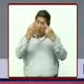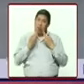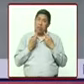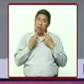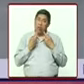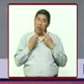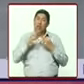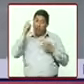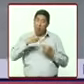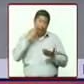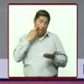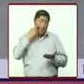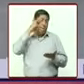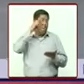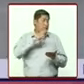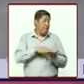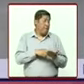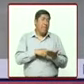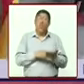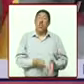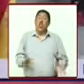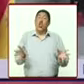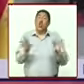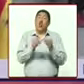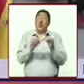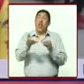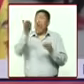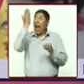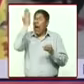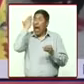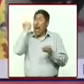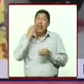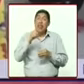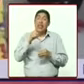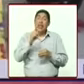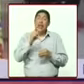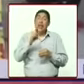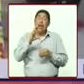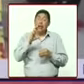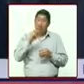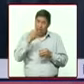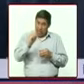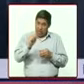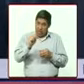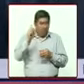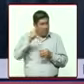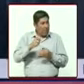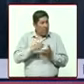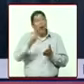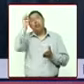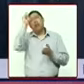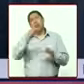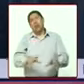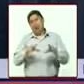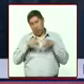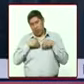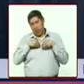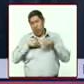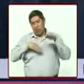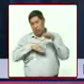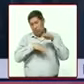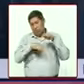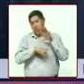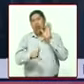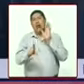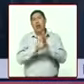y reconocimiento del Congreso de Laucaeña, del instrumento político, porque se ha basado en lo legal,